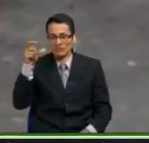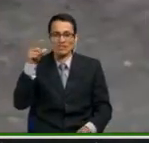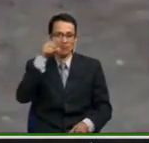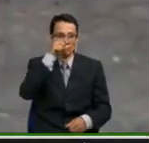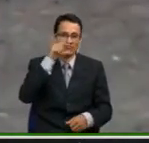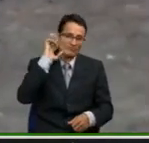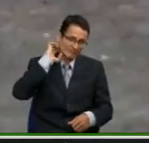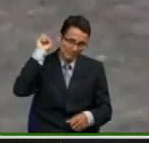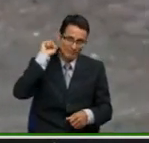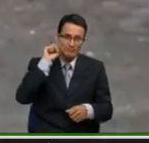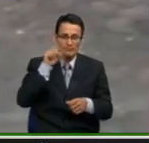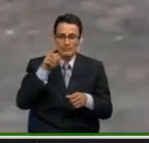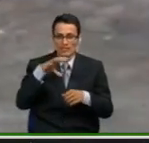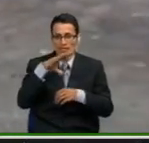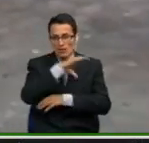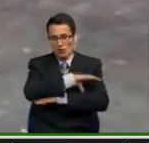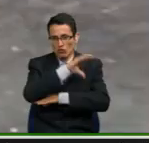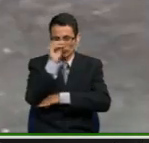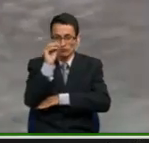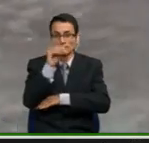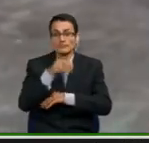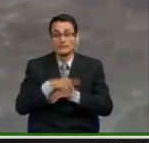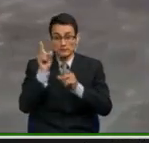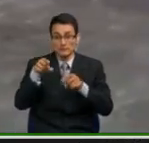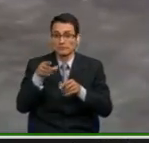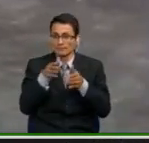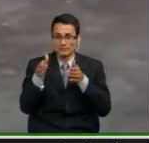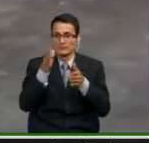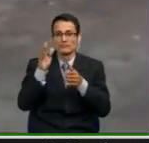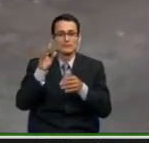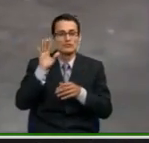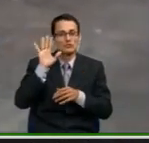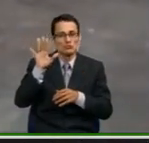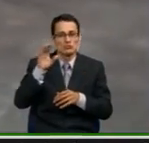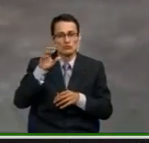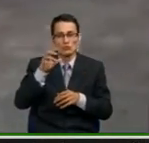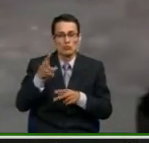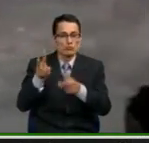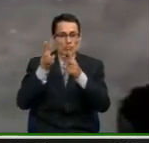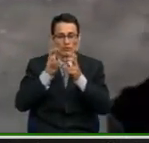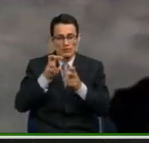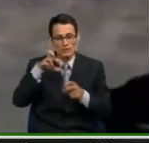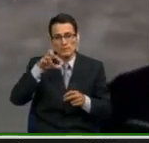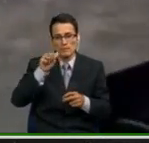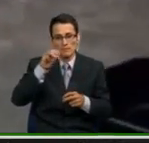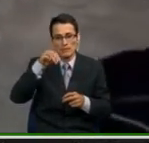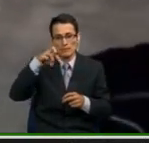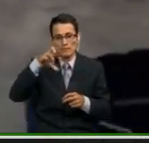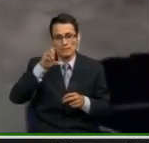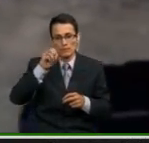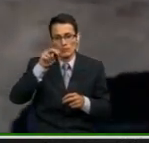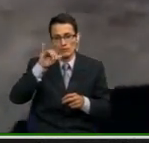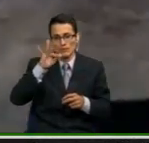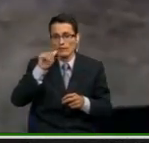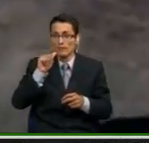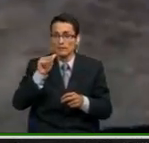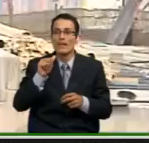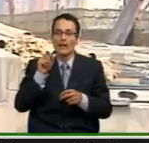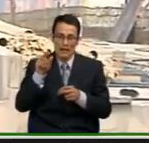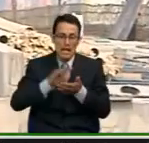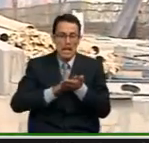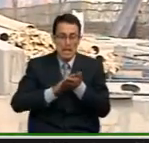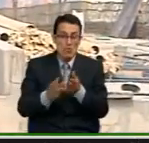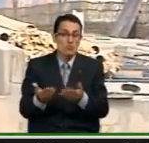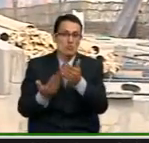de igual manera en la vía puerto santander se entregará una nueva infraestructura en el puente de pamplonita que creaba embotellamiento en este